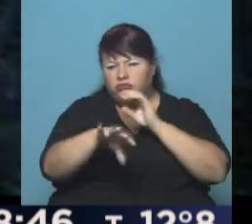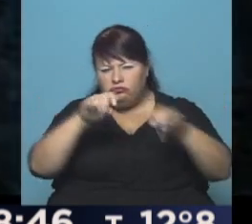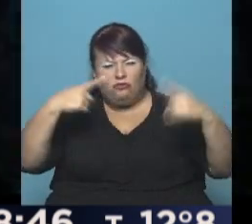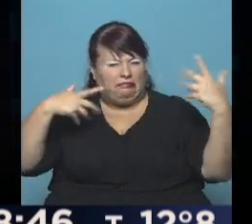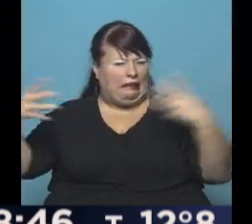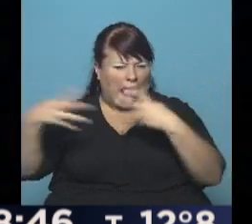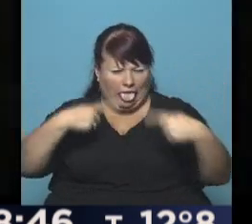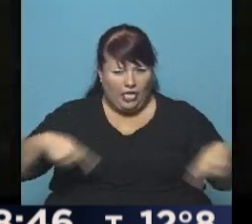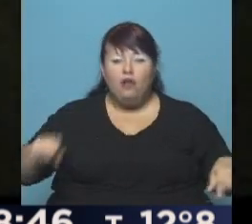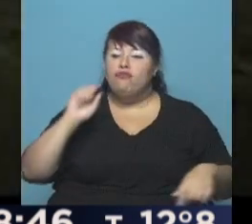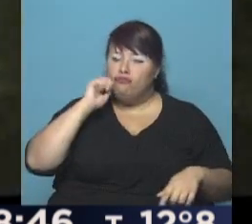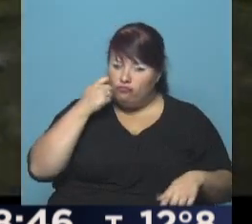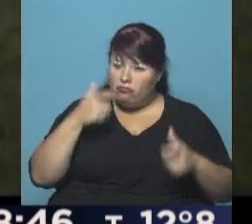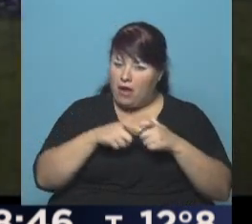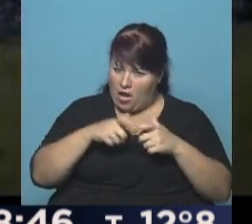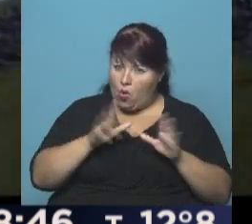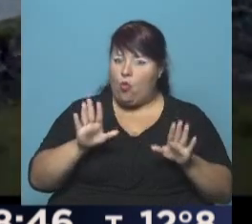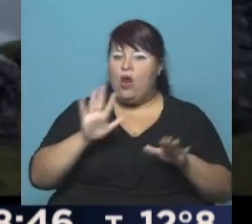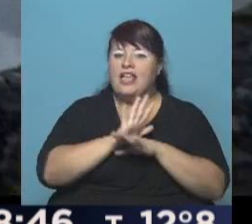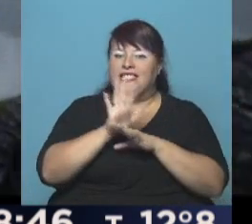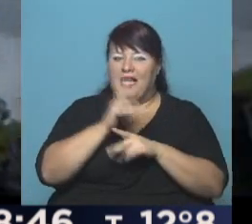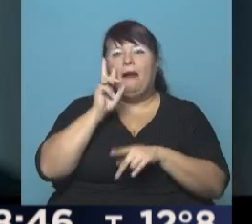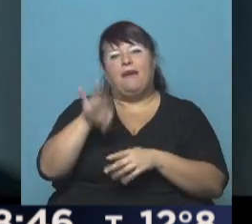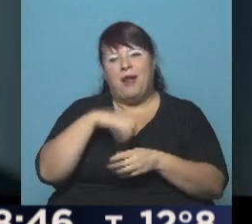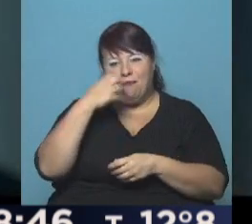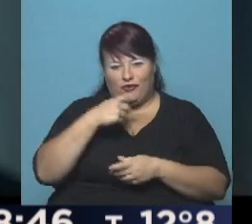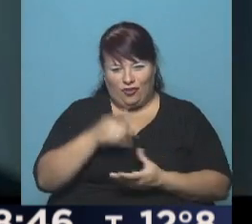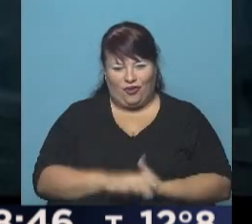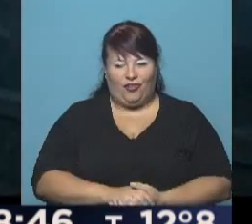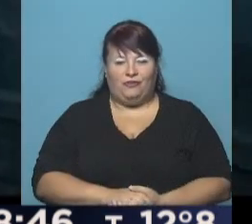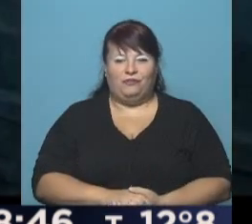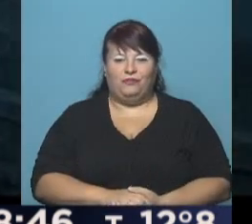de todo tipo y color. Entretenido ejemplo de cine pochoclero. I know what kind of a man you are.